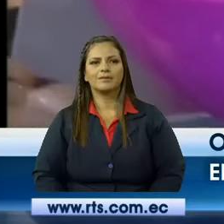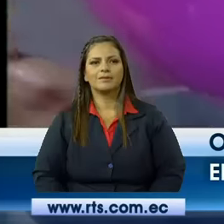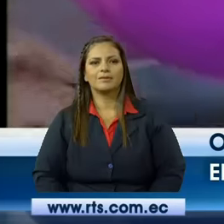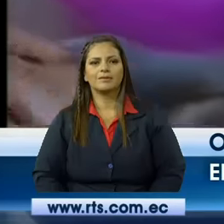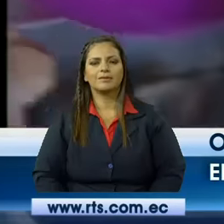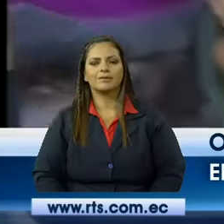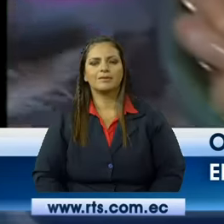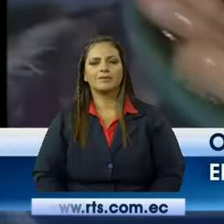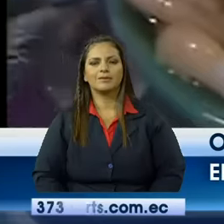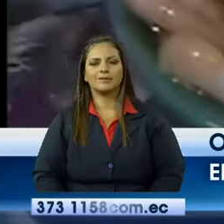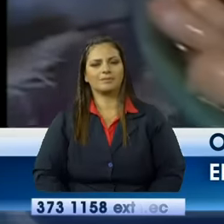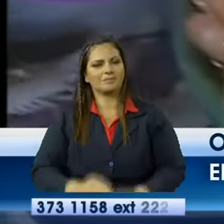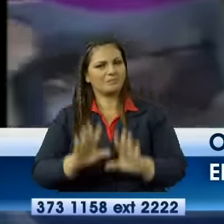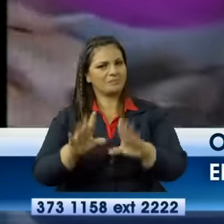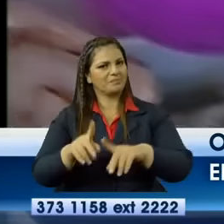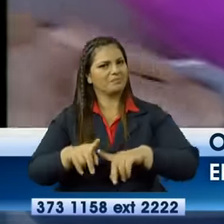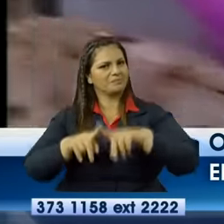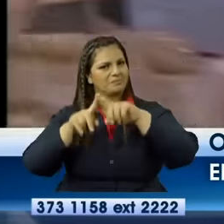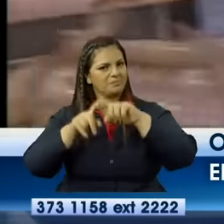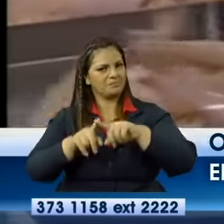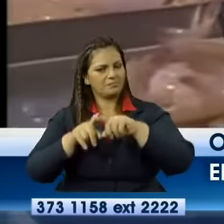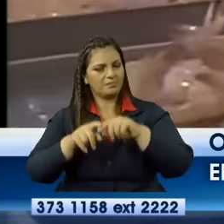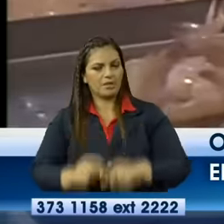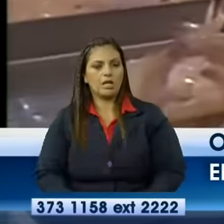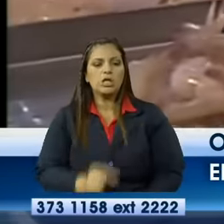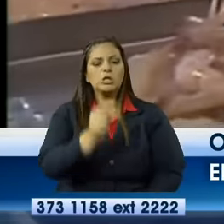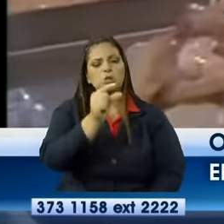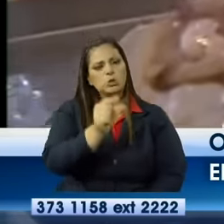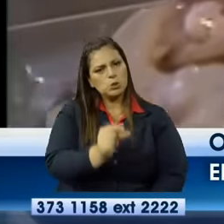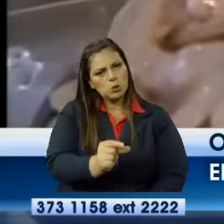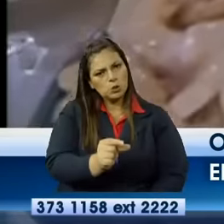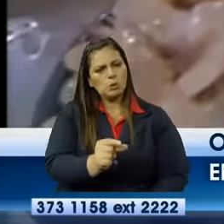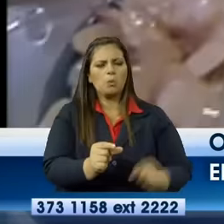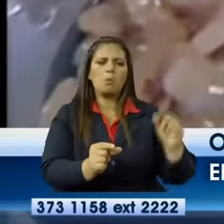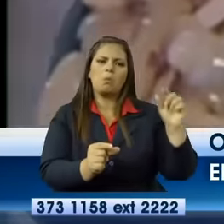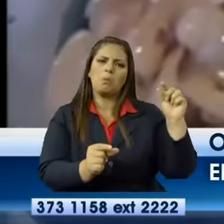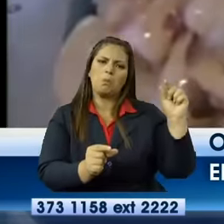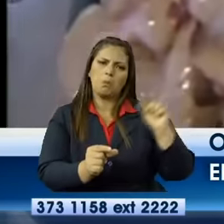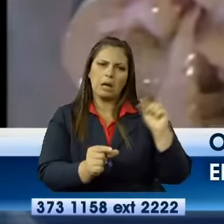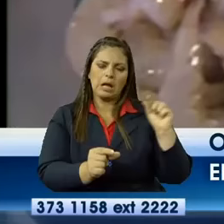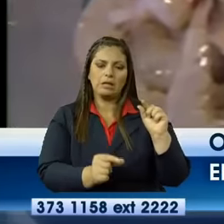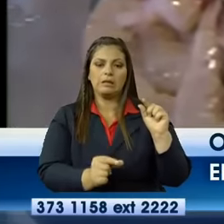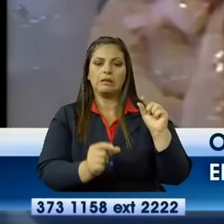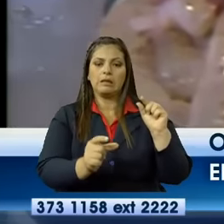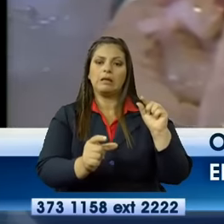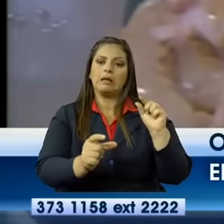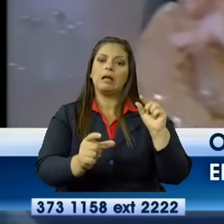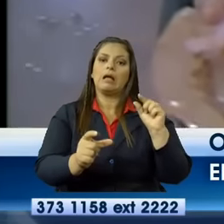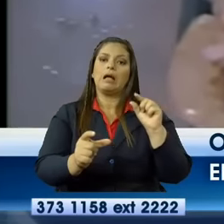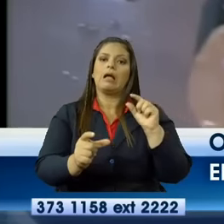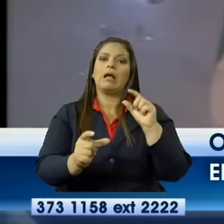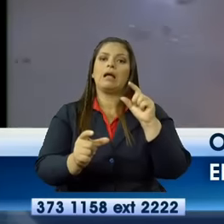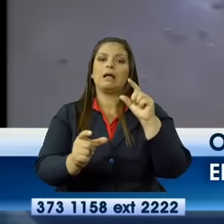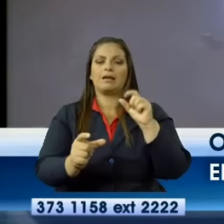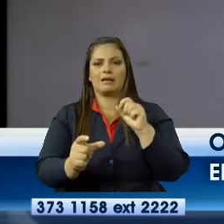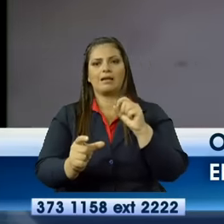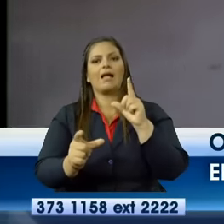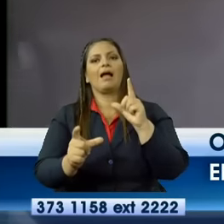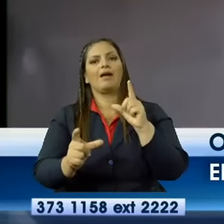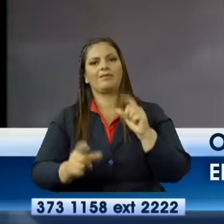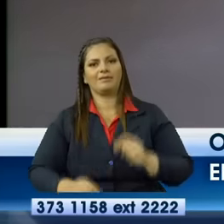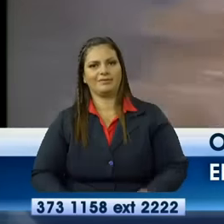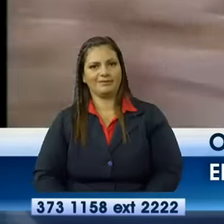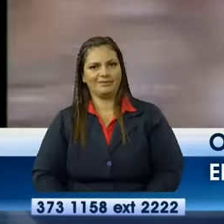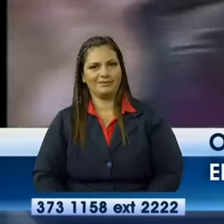Aquí hay de muchas variedades por el tamaño. O sea, no le puedo figurar los precios porque hay desde el más pequeño hasta el más grande. Voy a coger uno.